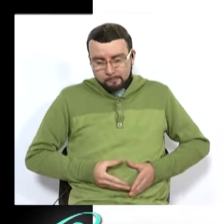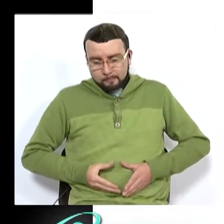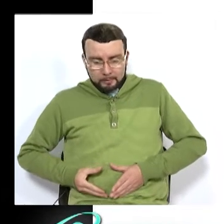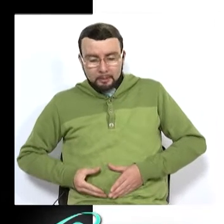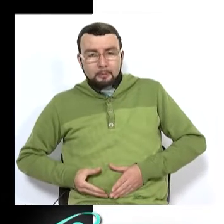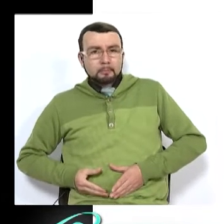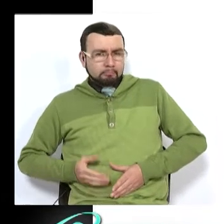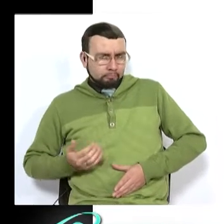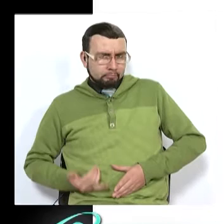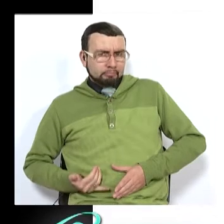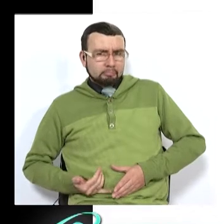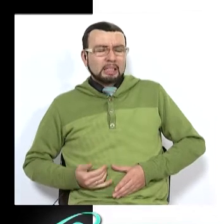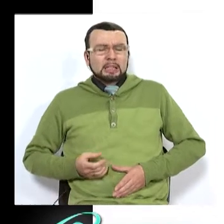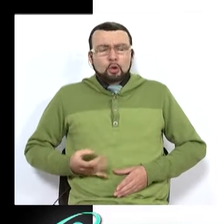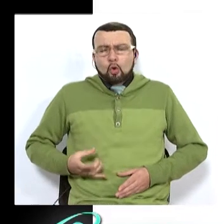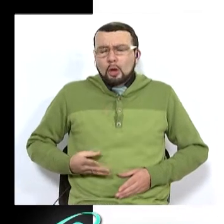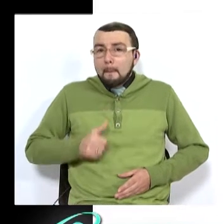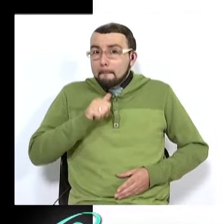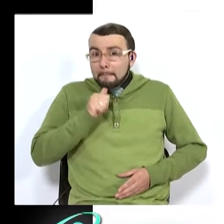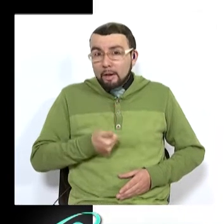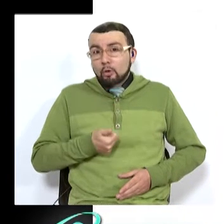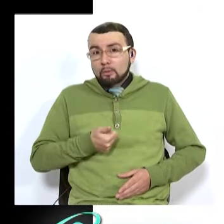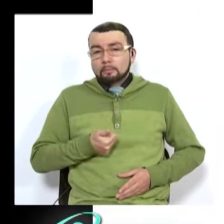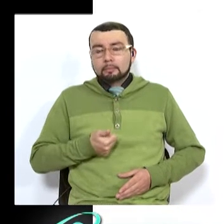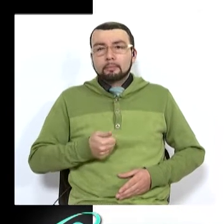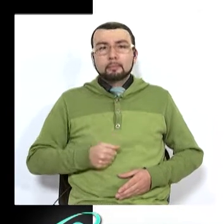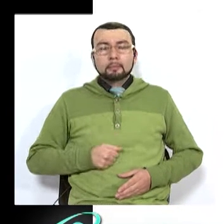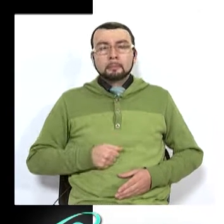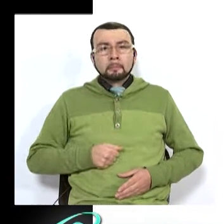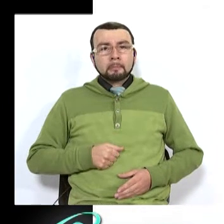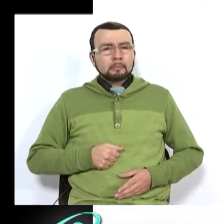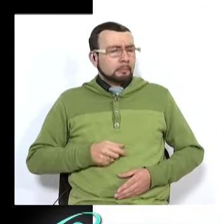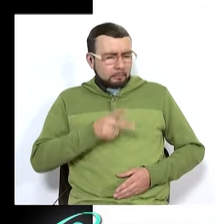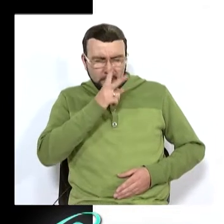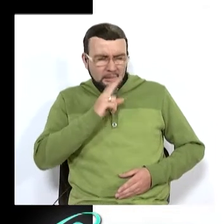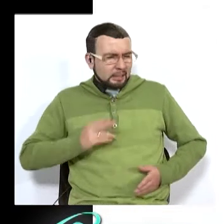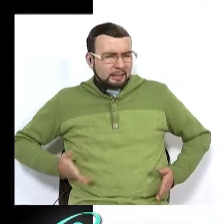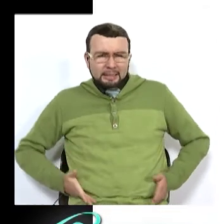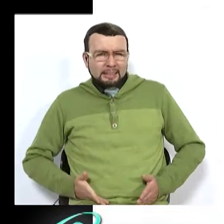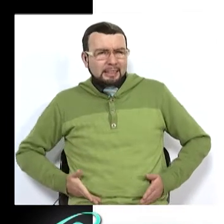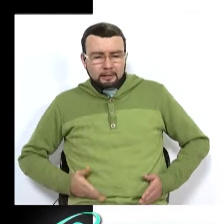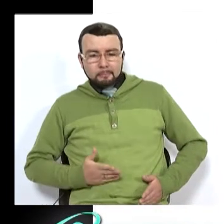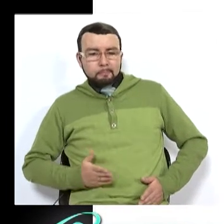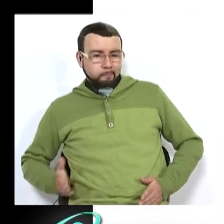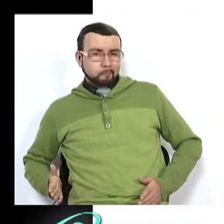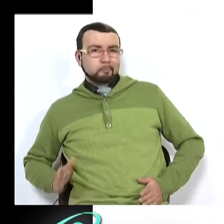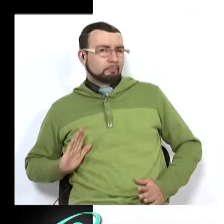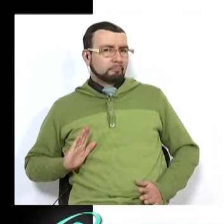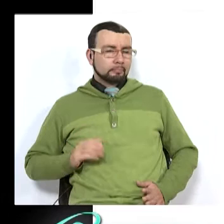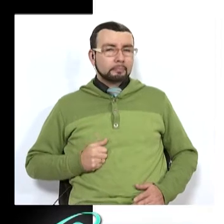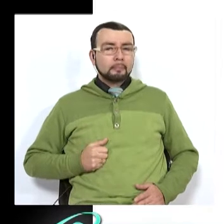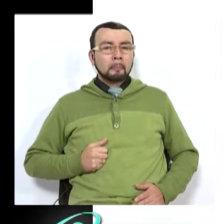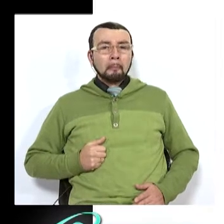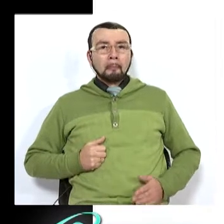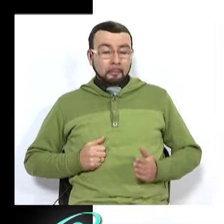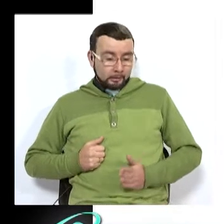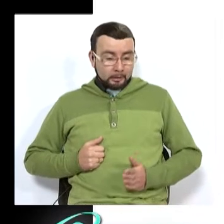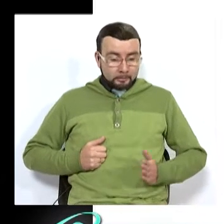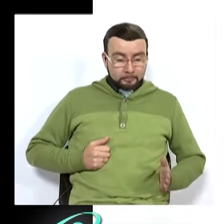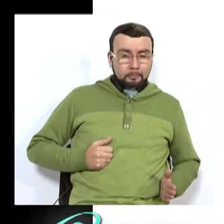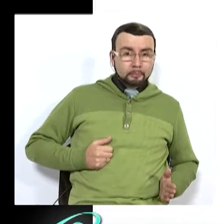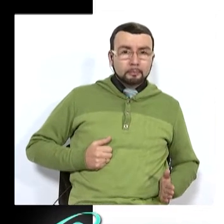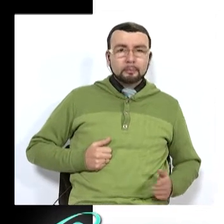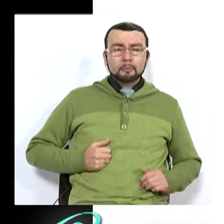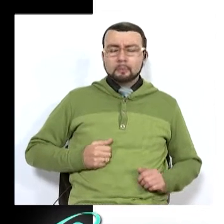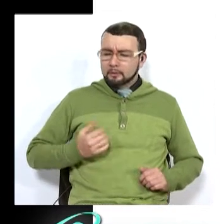fosa ilíaca derecha. Vamos a la fosa ilíaca. Como en la ingle derecha. Como en la ingle derecha, la fosa ilíaca derecha. Esa ingle